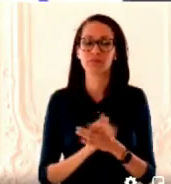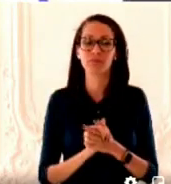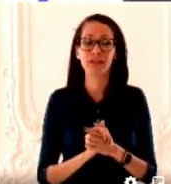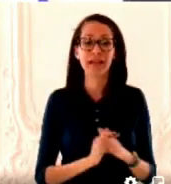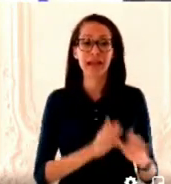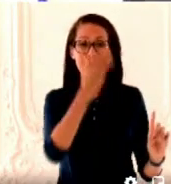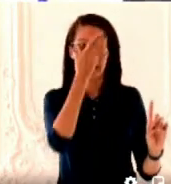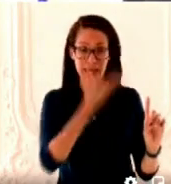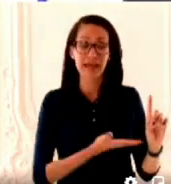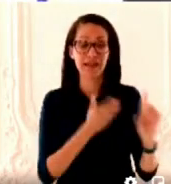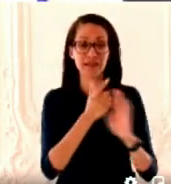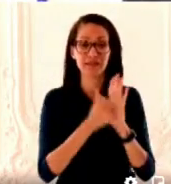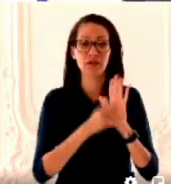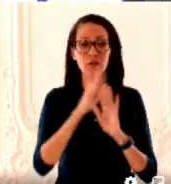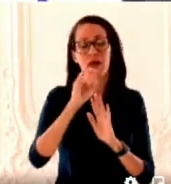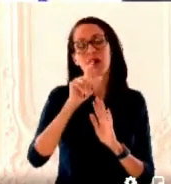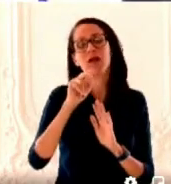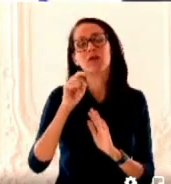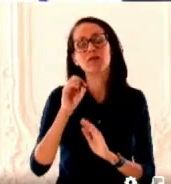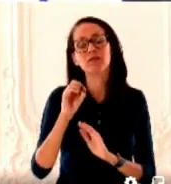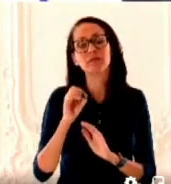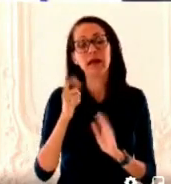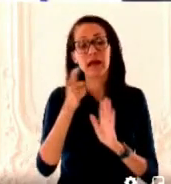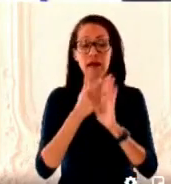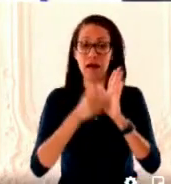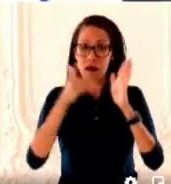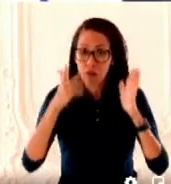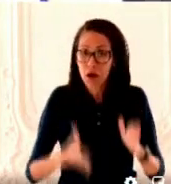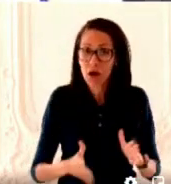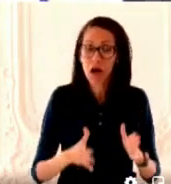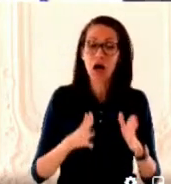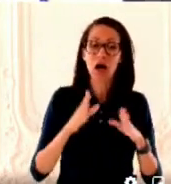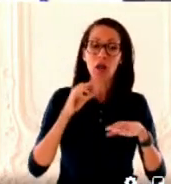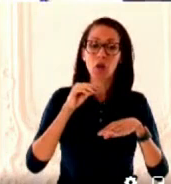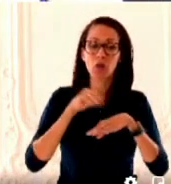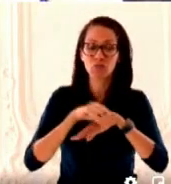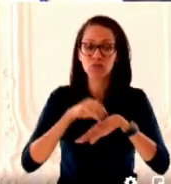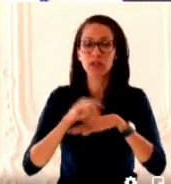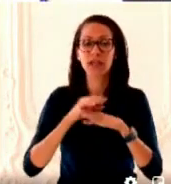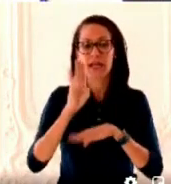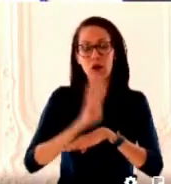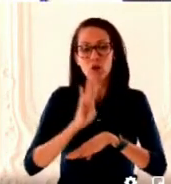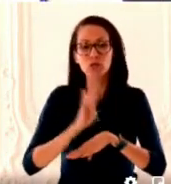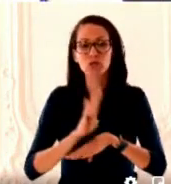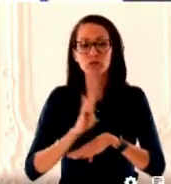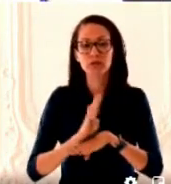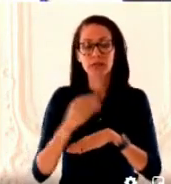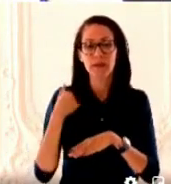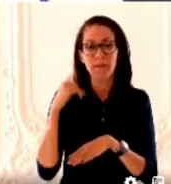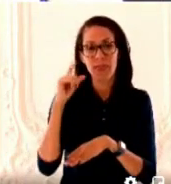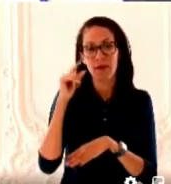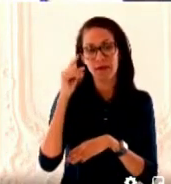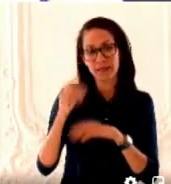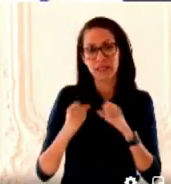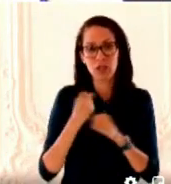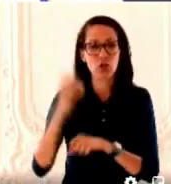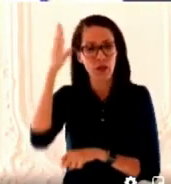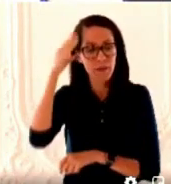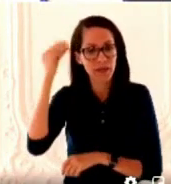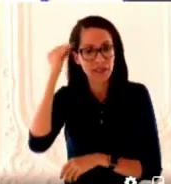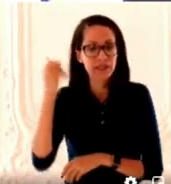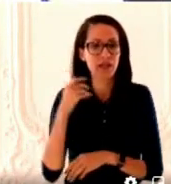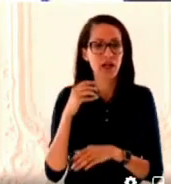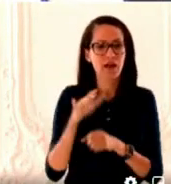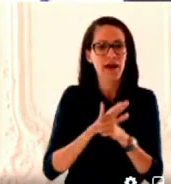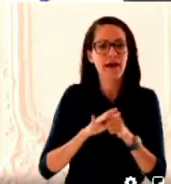El licenciado Blanco es abogado y asesor de negocio con más de 20 años de experiencia en el sector privado y en